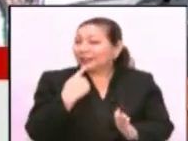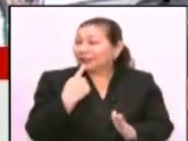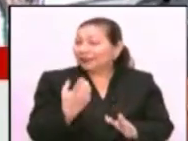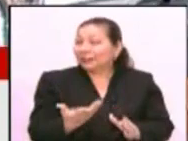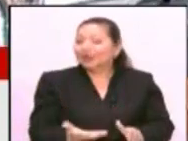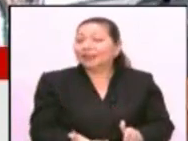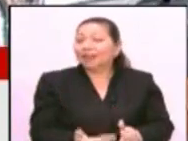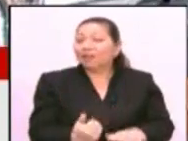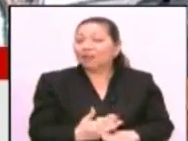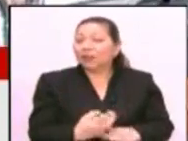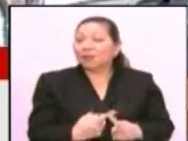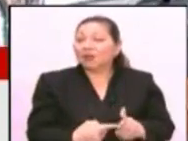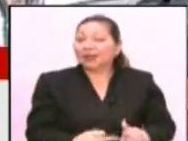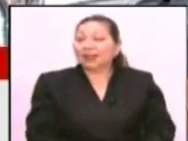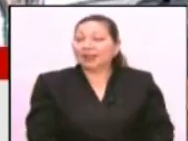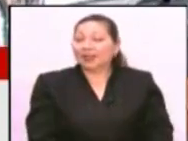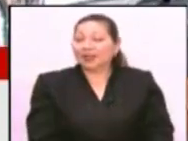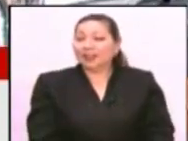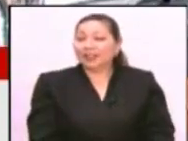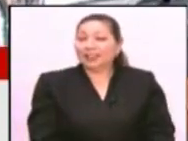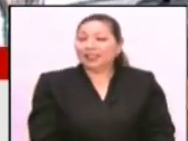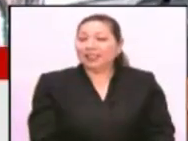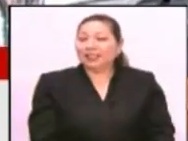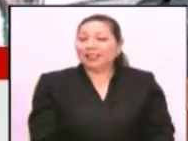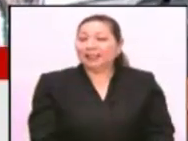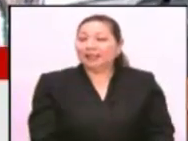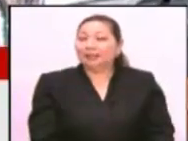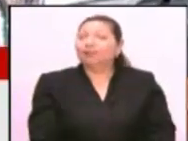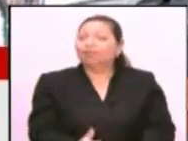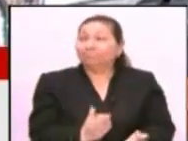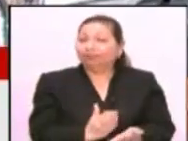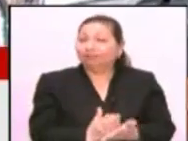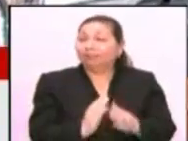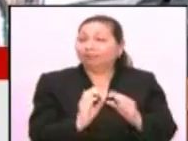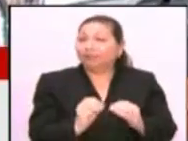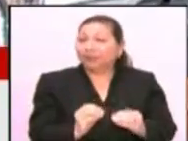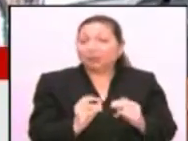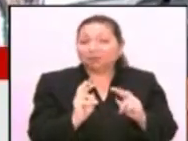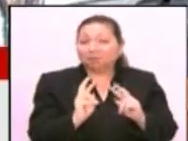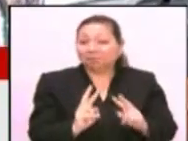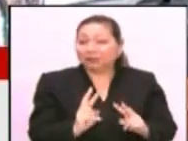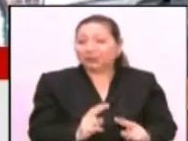como una metodología de esa forma, es una parte de poner y